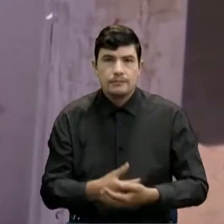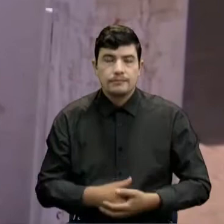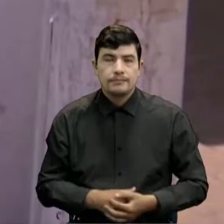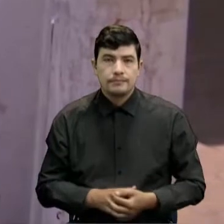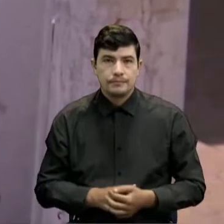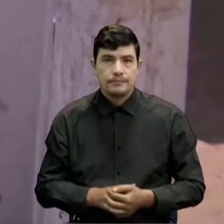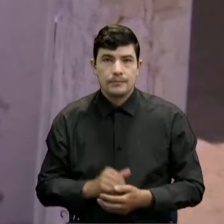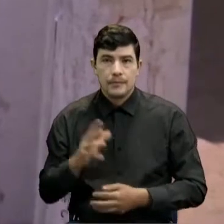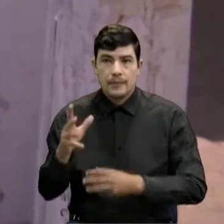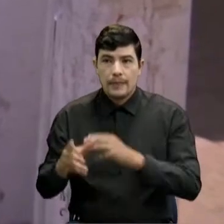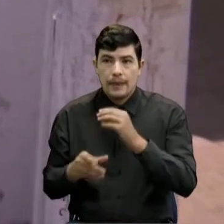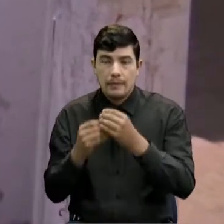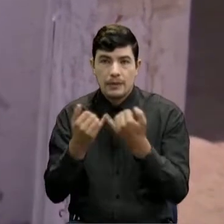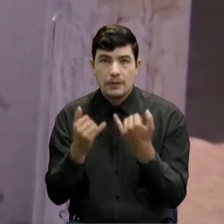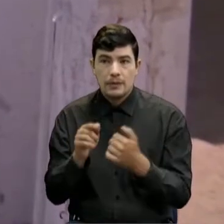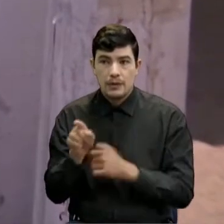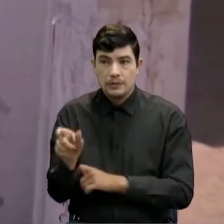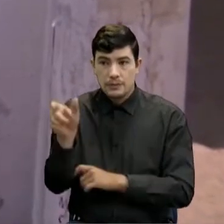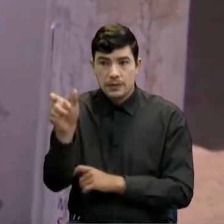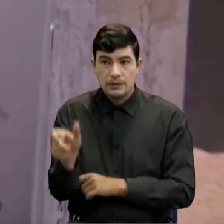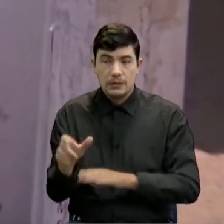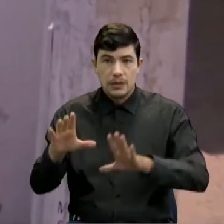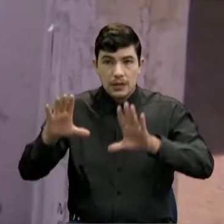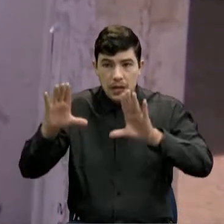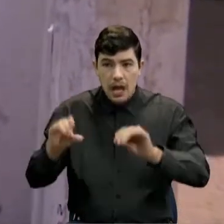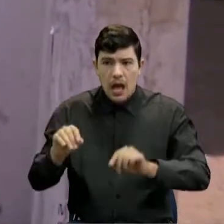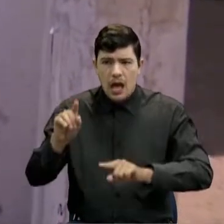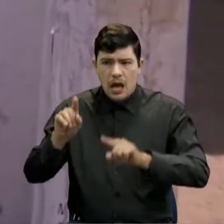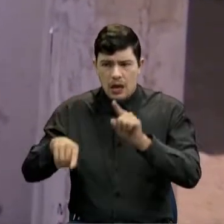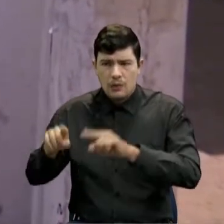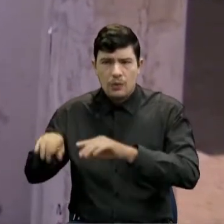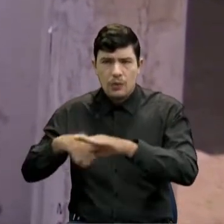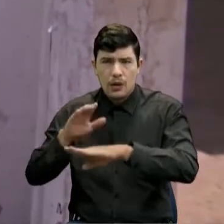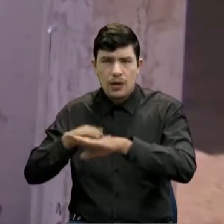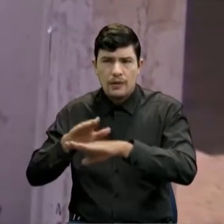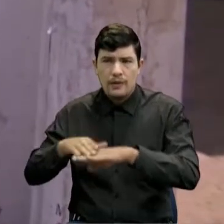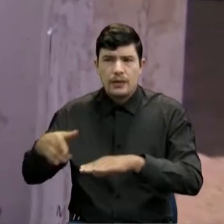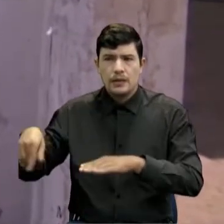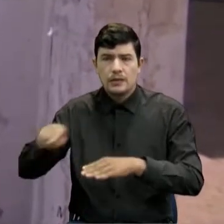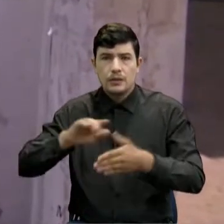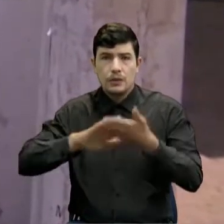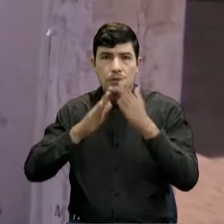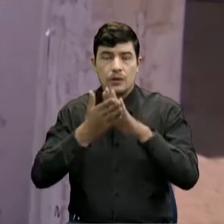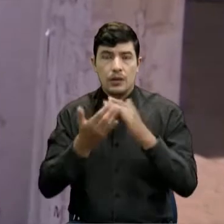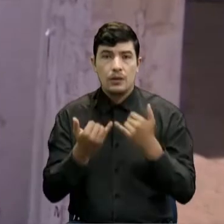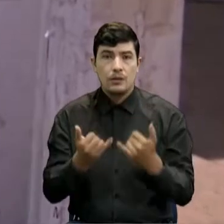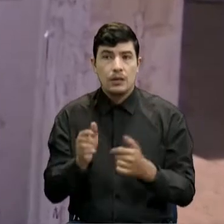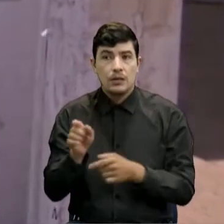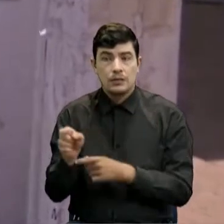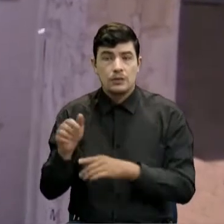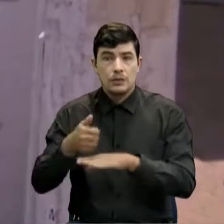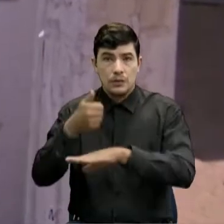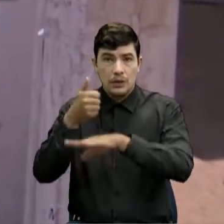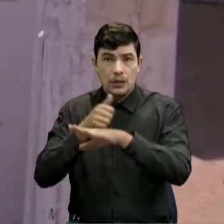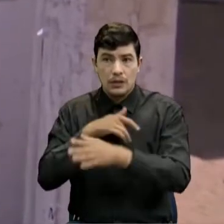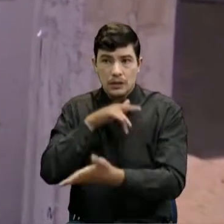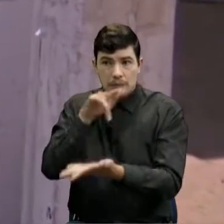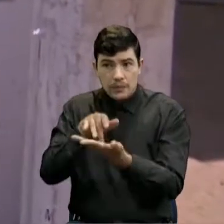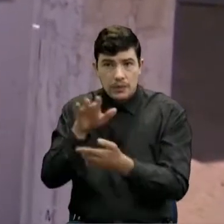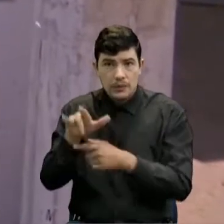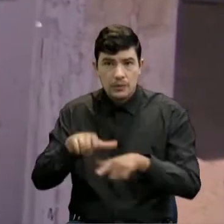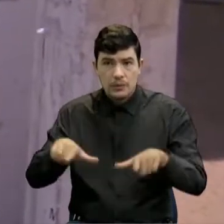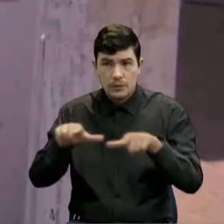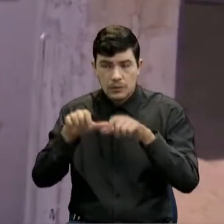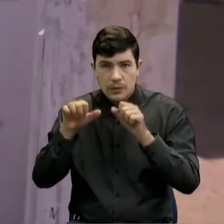La ausencia de esa persona y también algunos avisos de la comunidad permitió que las autoridades llegaran hasta este punto para ingresar